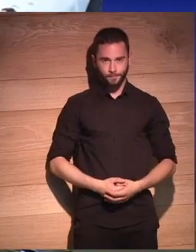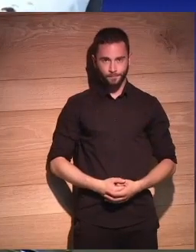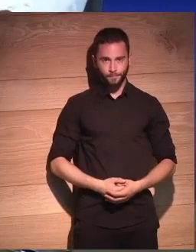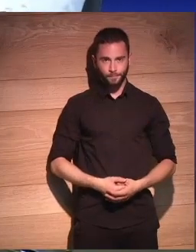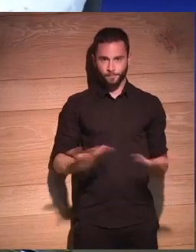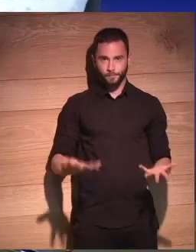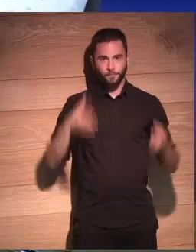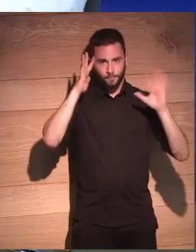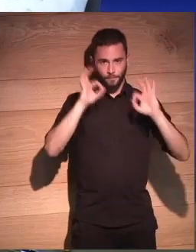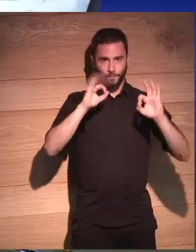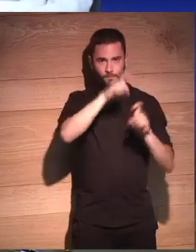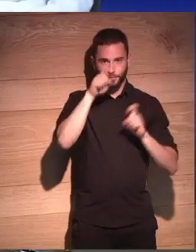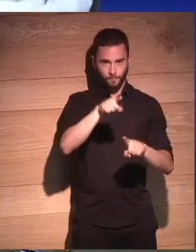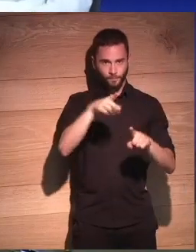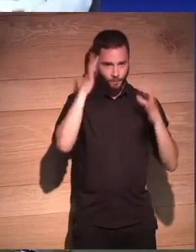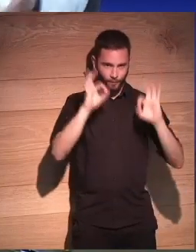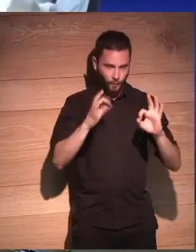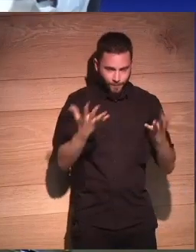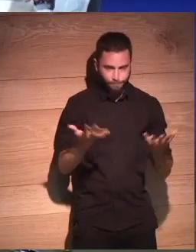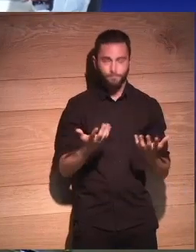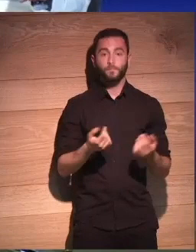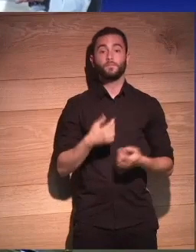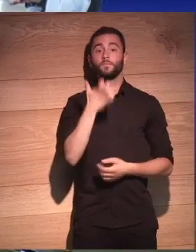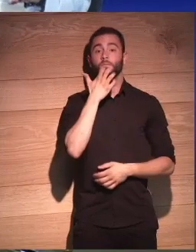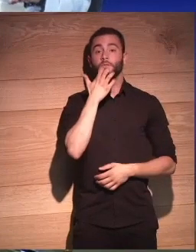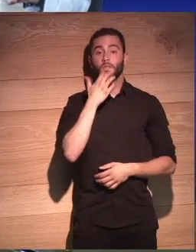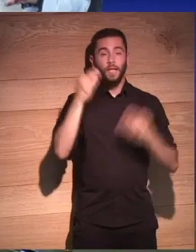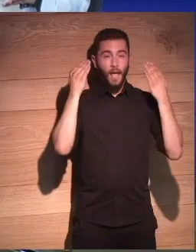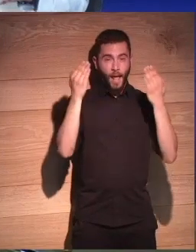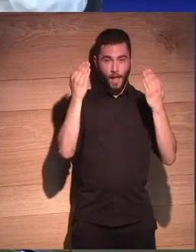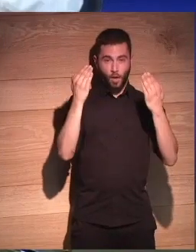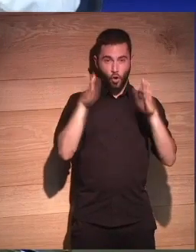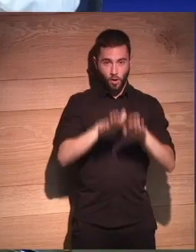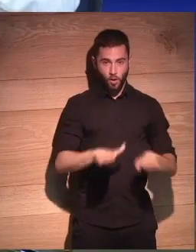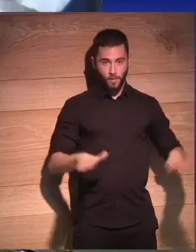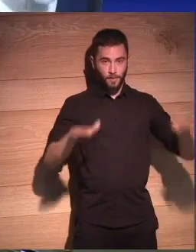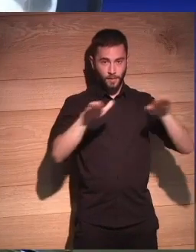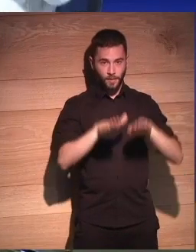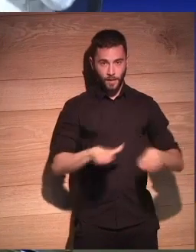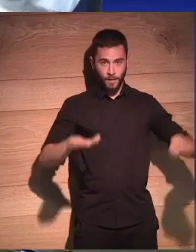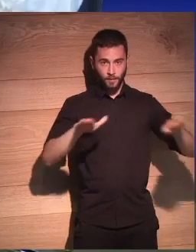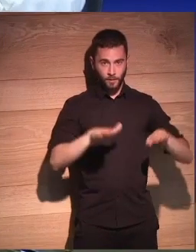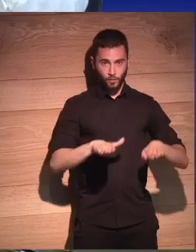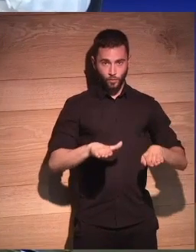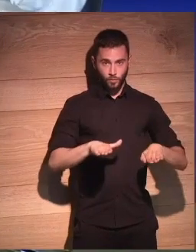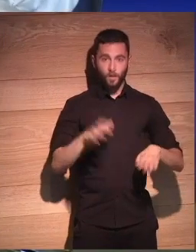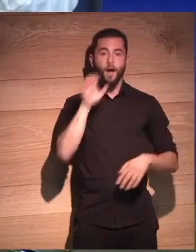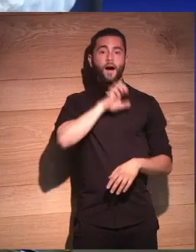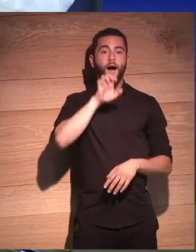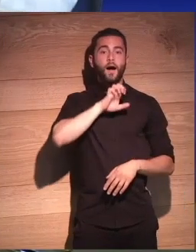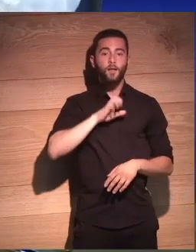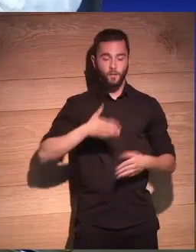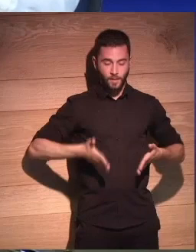Casi es obvio, la primera pregunta casi es obvia. Si el elogio de la lentitud te lo generó de algún modo esta anécdota con